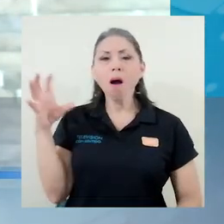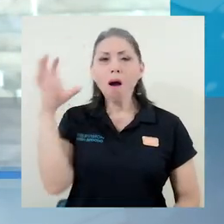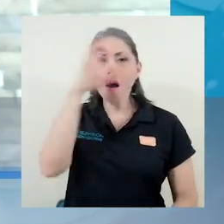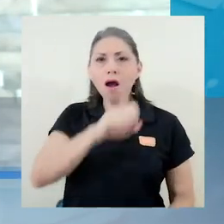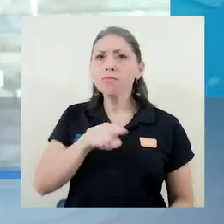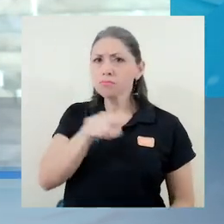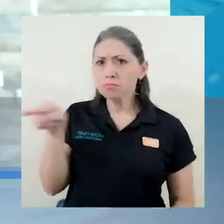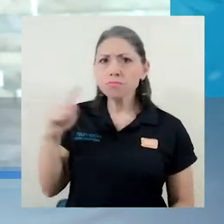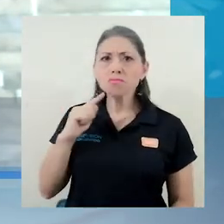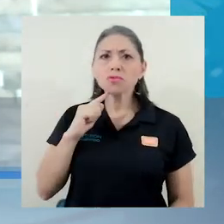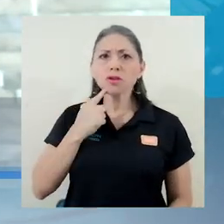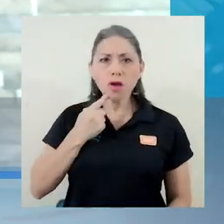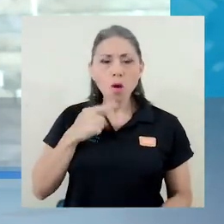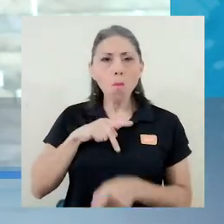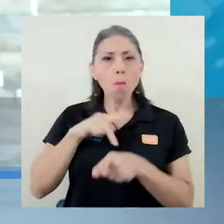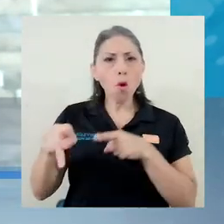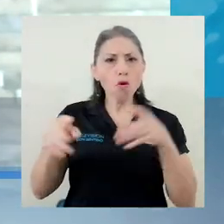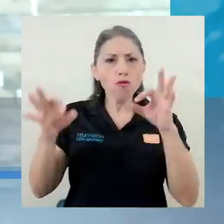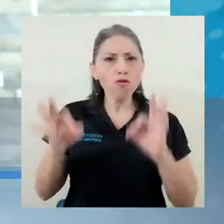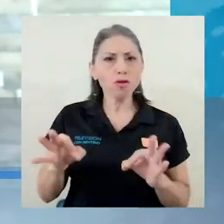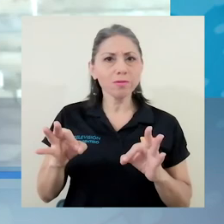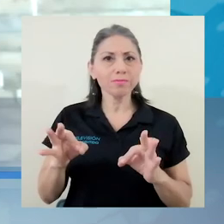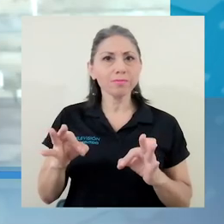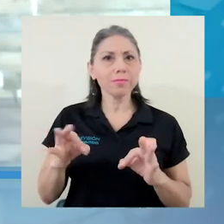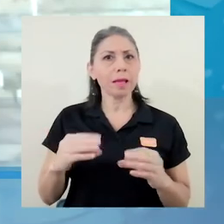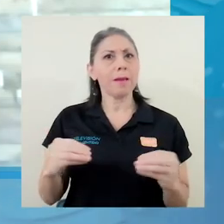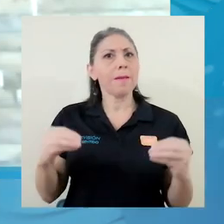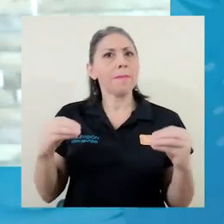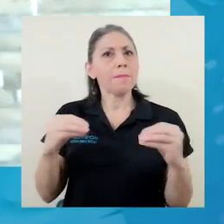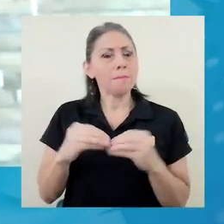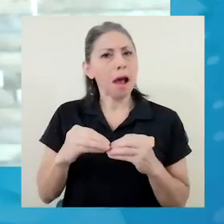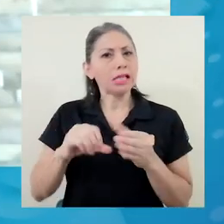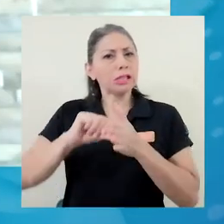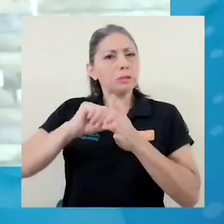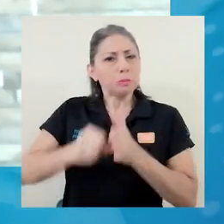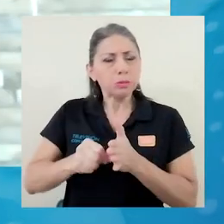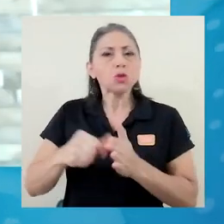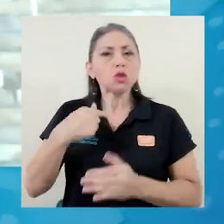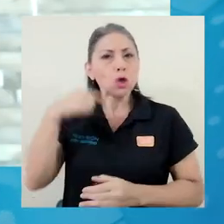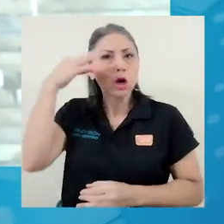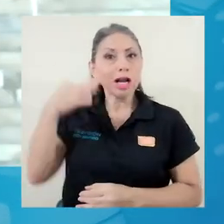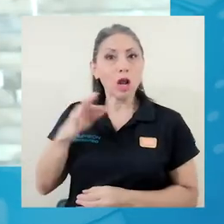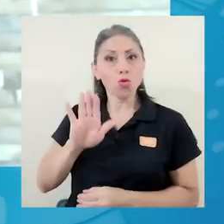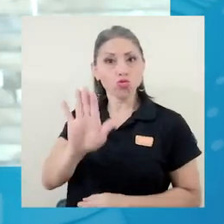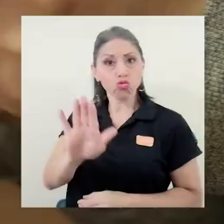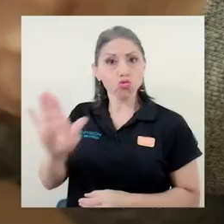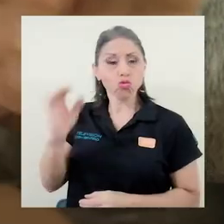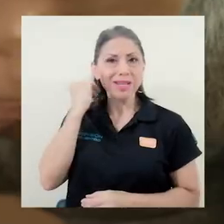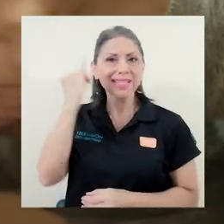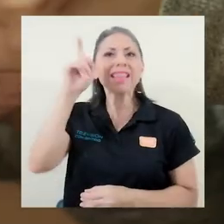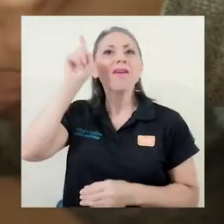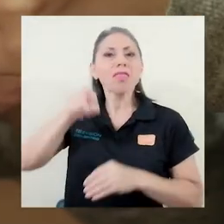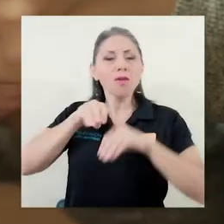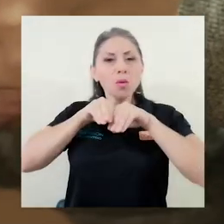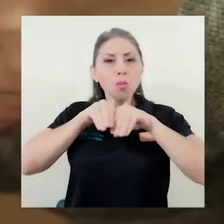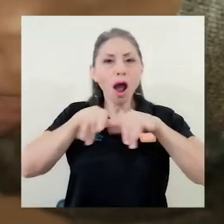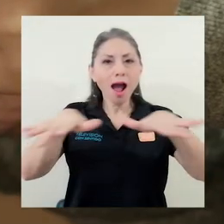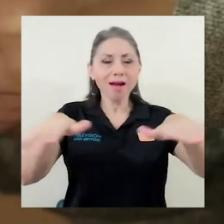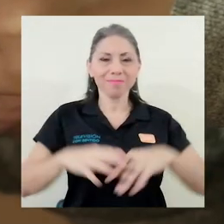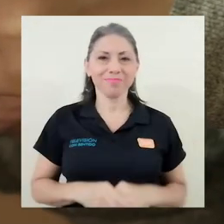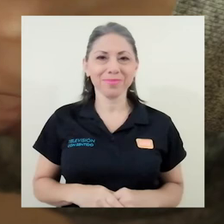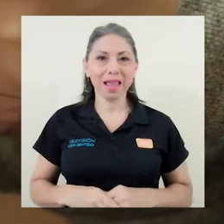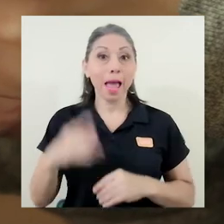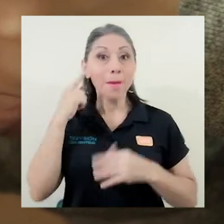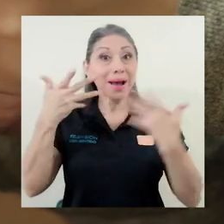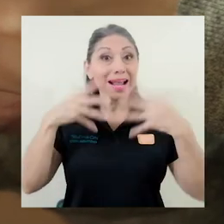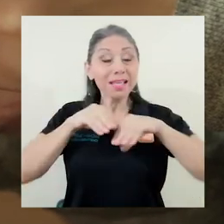y que han sido muy profesionales, y por lo tanto, con mucha más razón, considero que toda esta iniciativa de ellos debe expandirse.